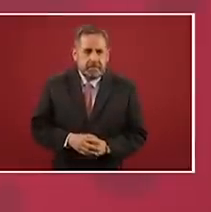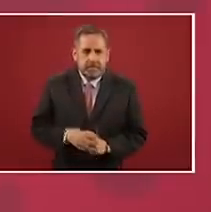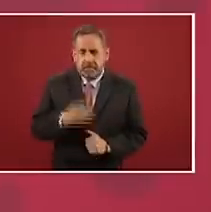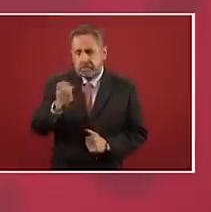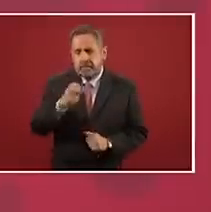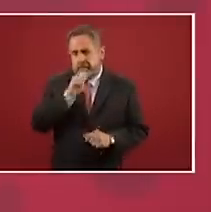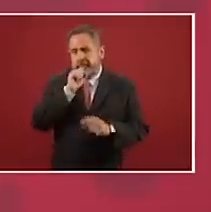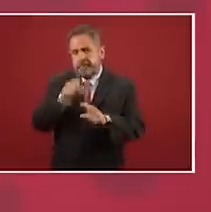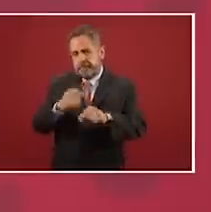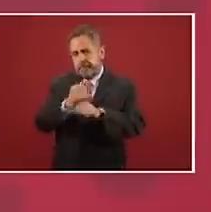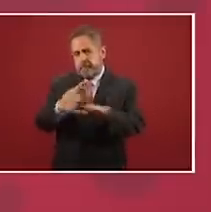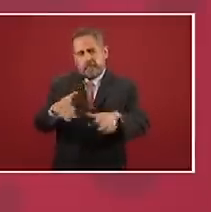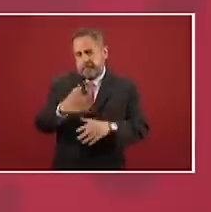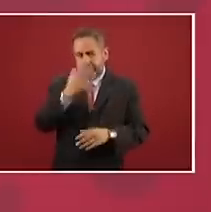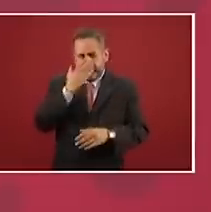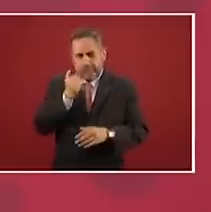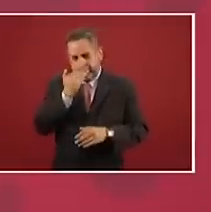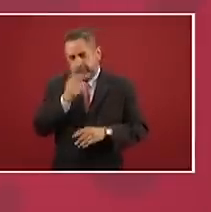Entonces, esa es la información.